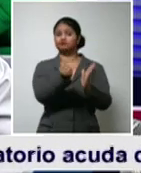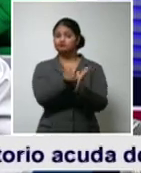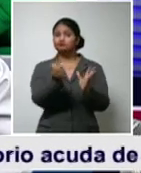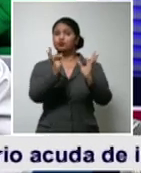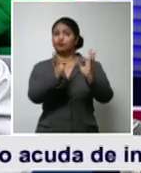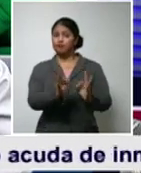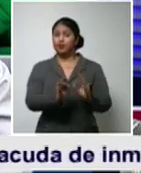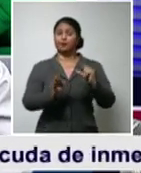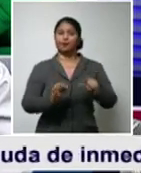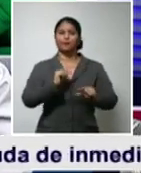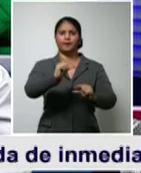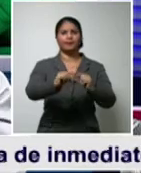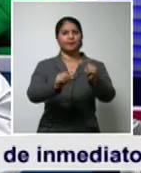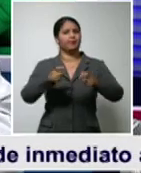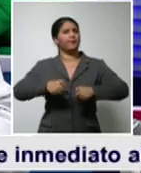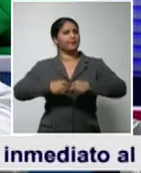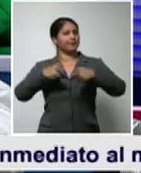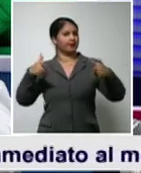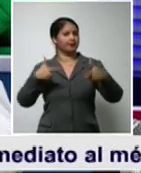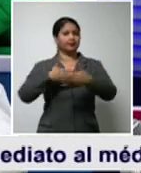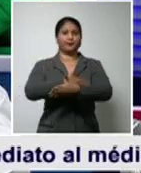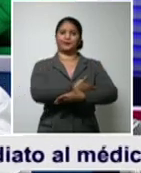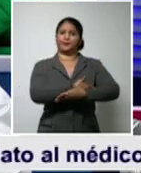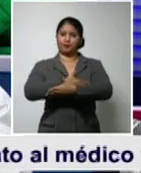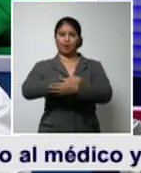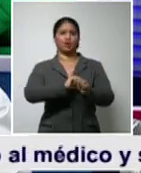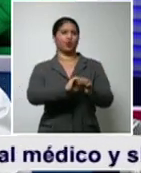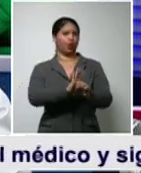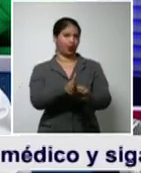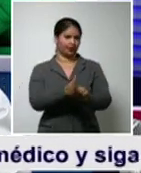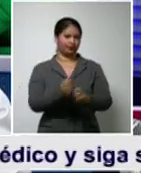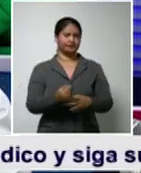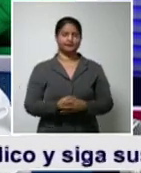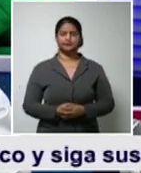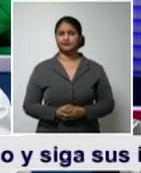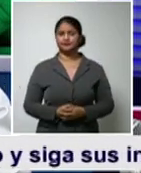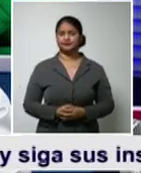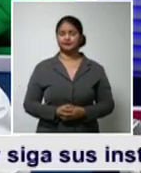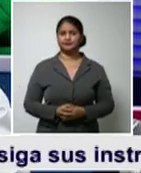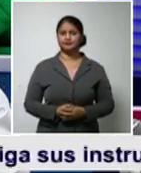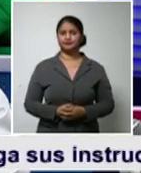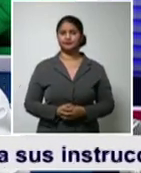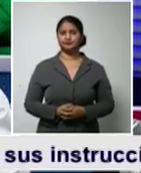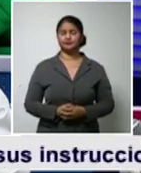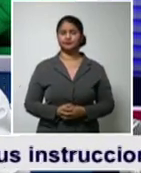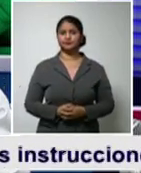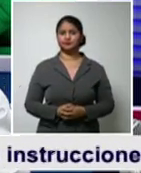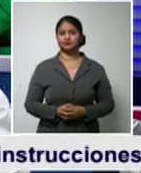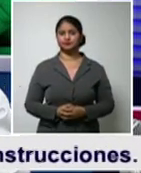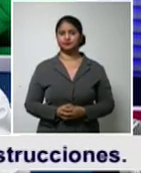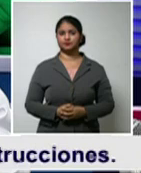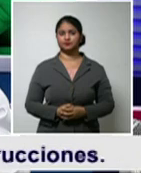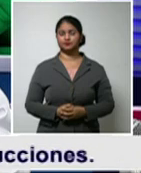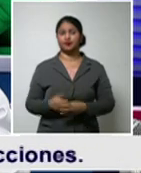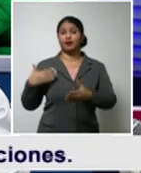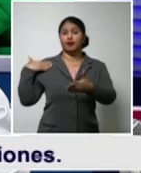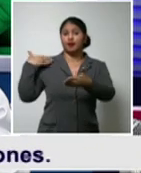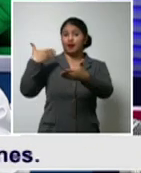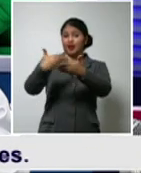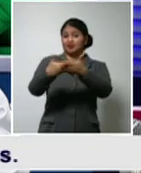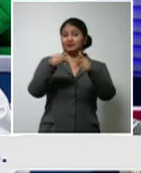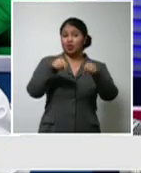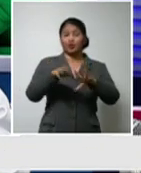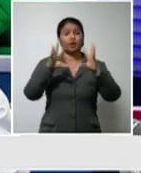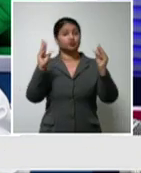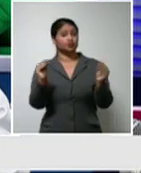la cifra de lactantes que se han diagnosticado con esta enfermedad. Y ya se acumulan en